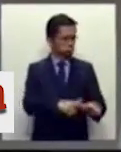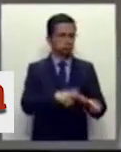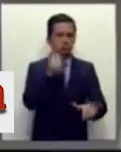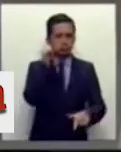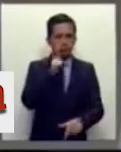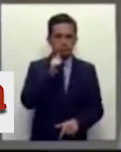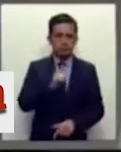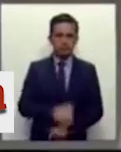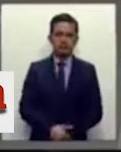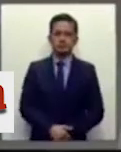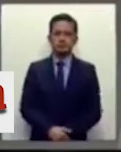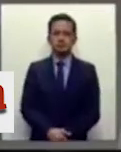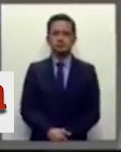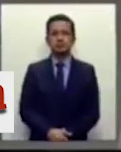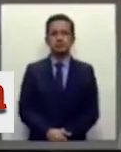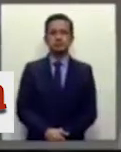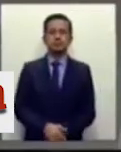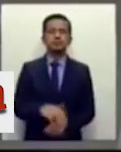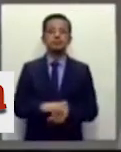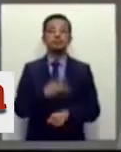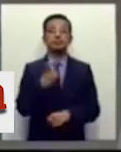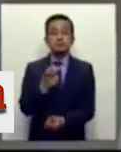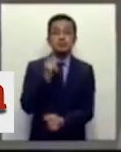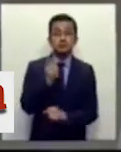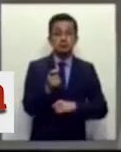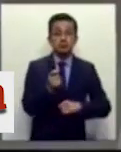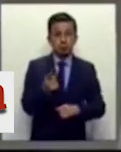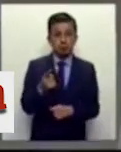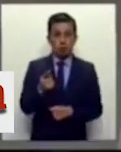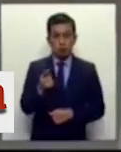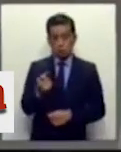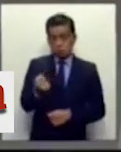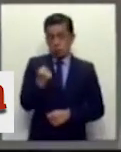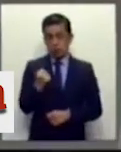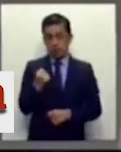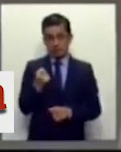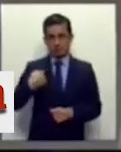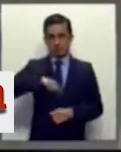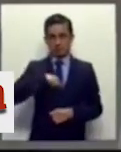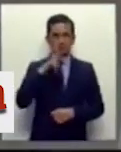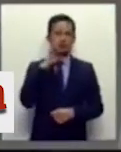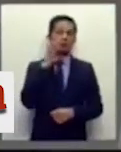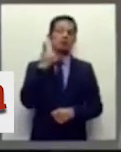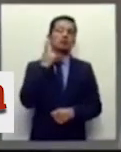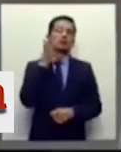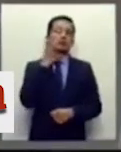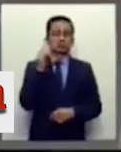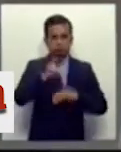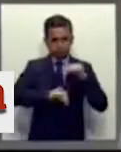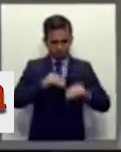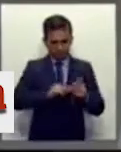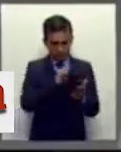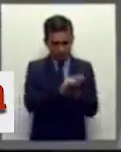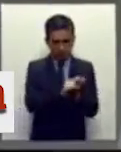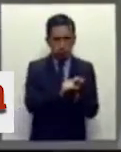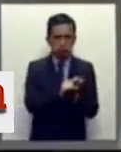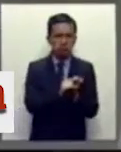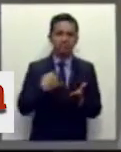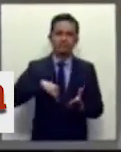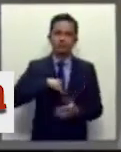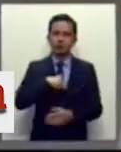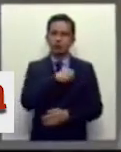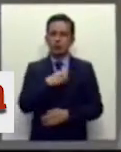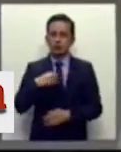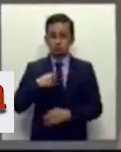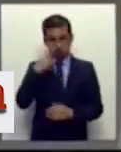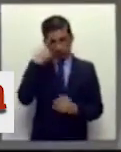lo tanto, lo que concierne al Poder Legislativo, este tiene la obligación de adecuar nuestras leyes para el